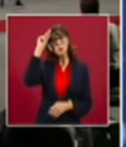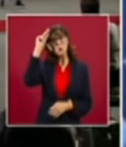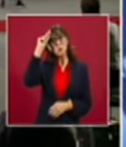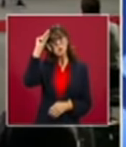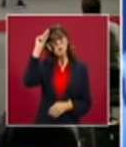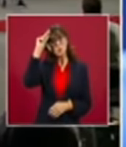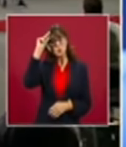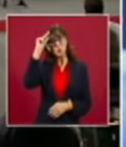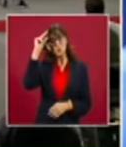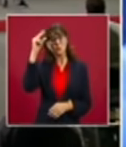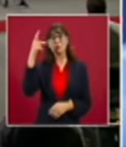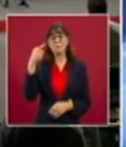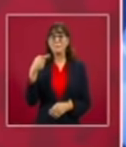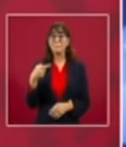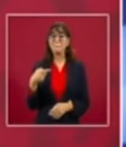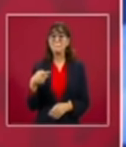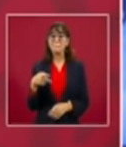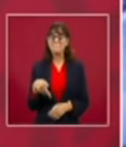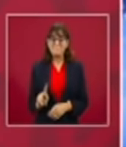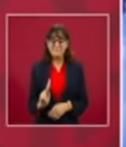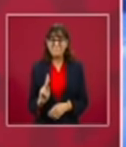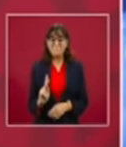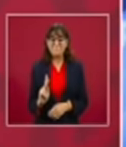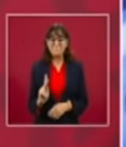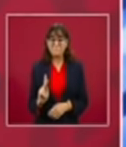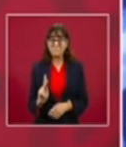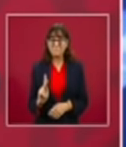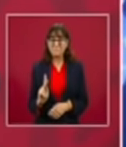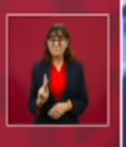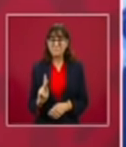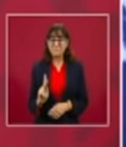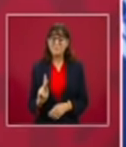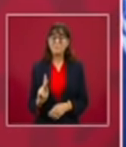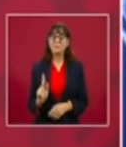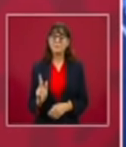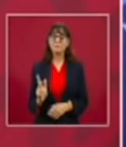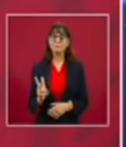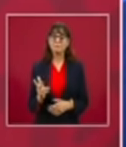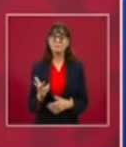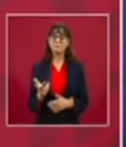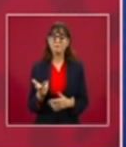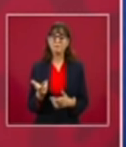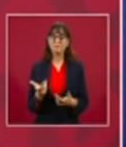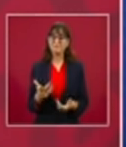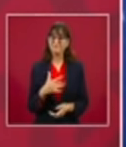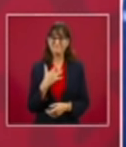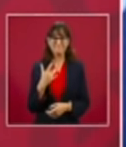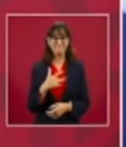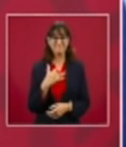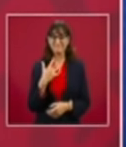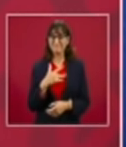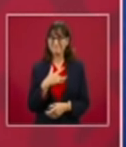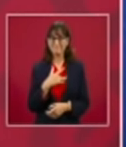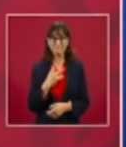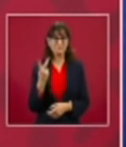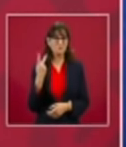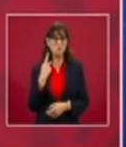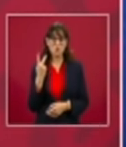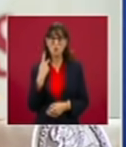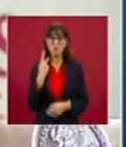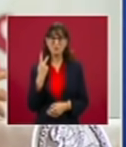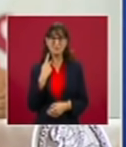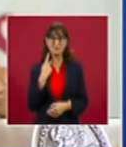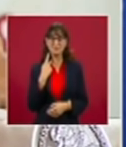es un gran presidente y con la 4t pues yo deseo como como digo en mi carta de renuncia como muchos mexicanos que sea una